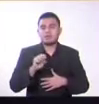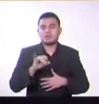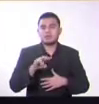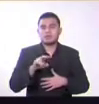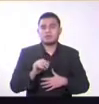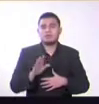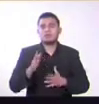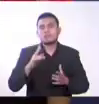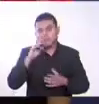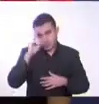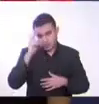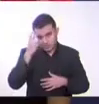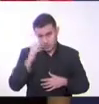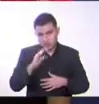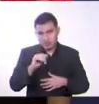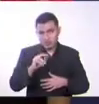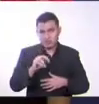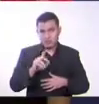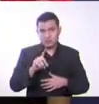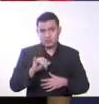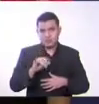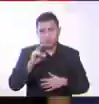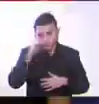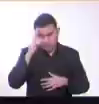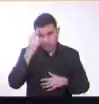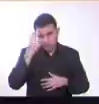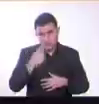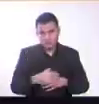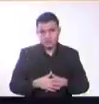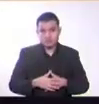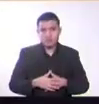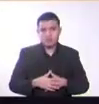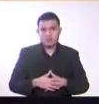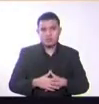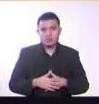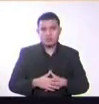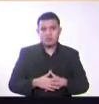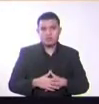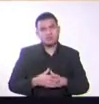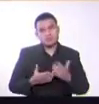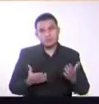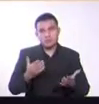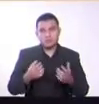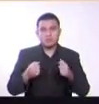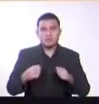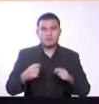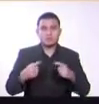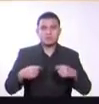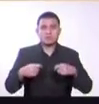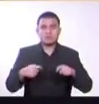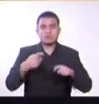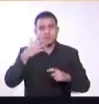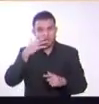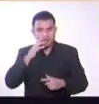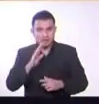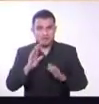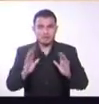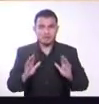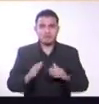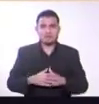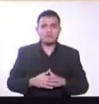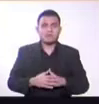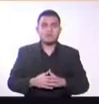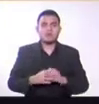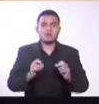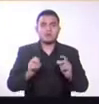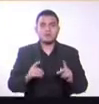¿Esto qué quiere decir, Candy? Es decir, quizá lo podemos tratar de ejemplificar primero, ¿verdad?